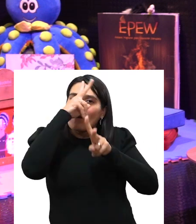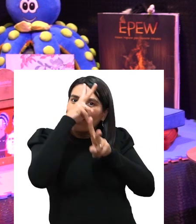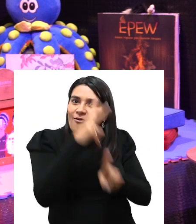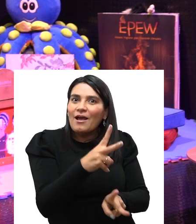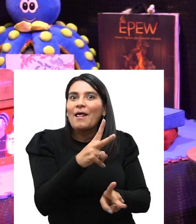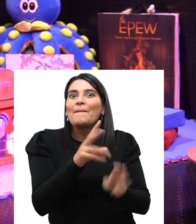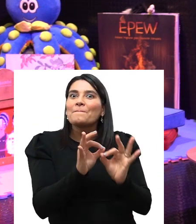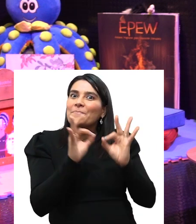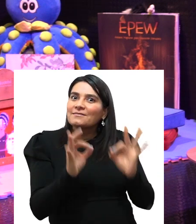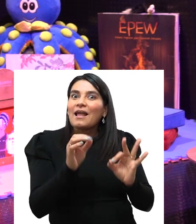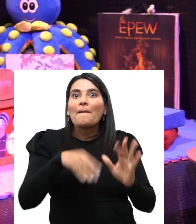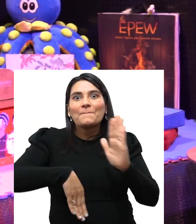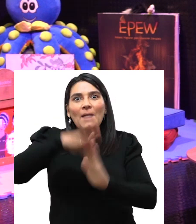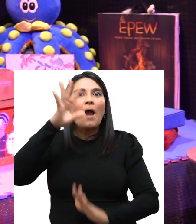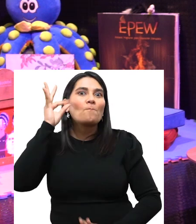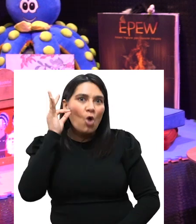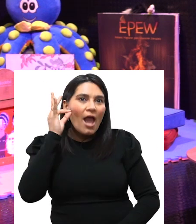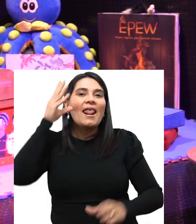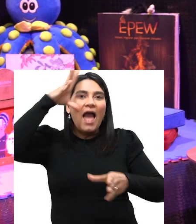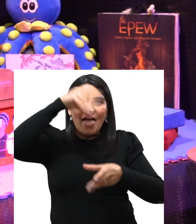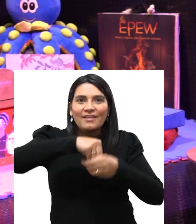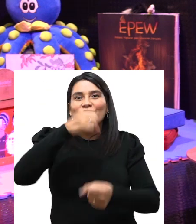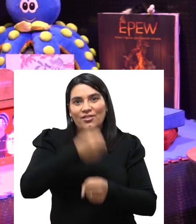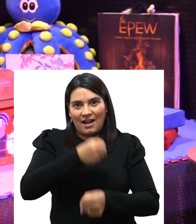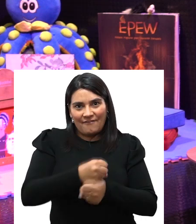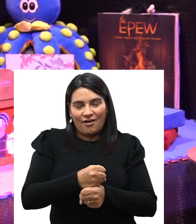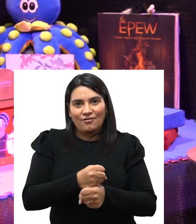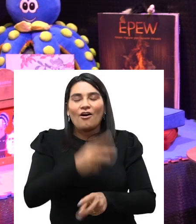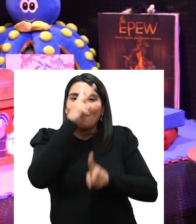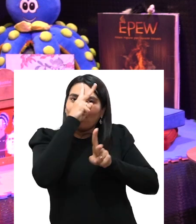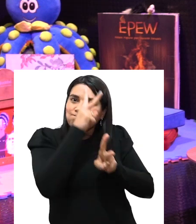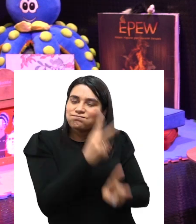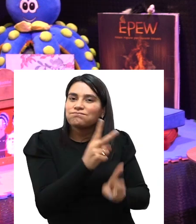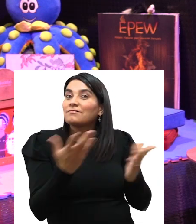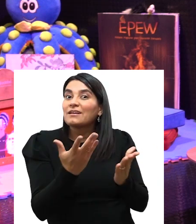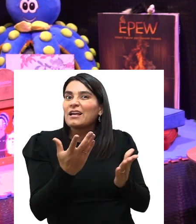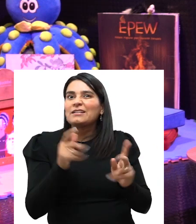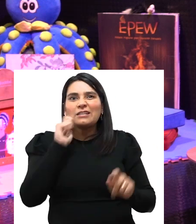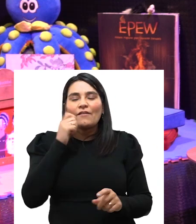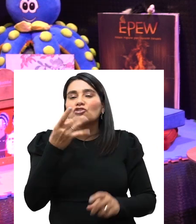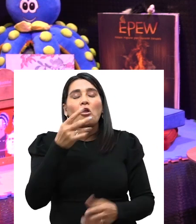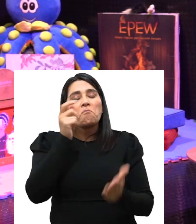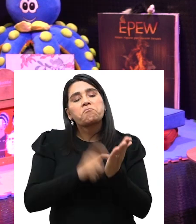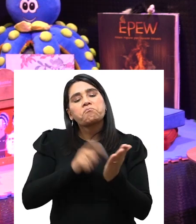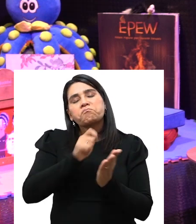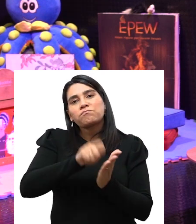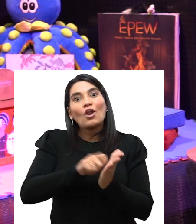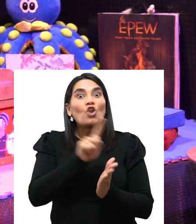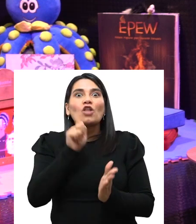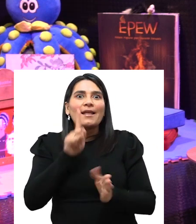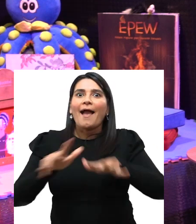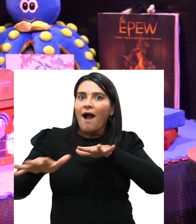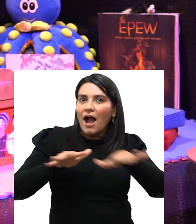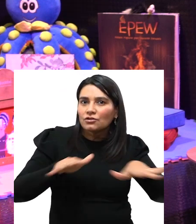de las particularidades de ser mujer en los espacios laborales. Reconocimiento que no queda en el diagnóstico, sino que implica una serie de acciones